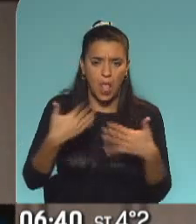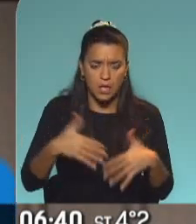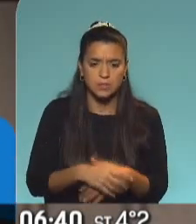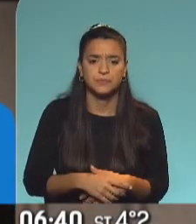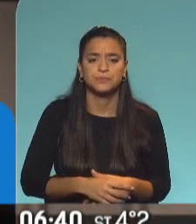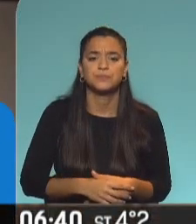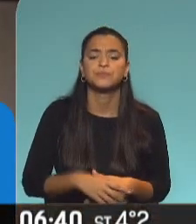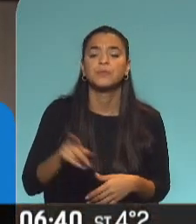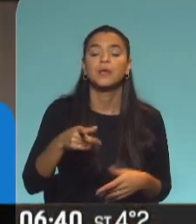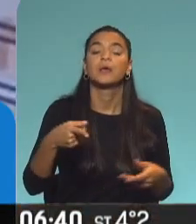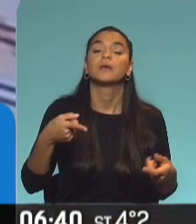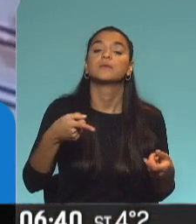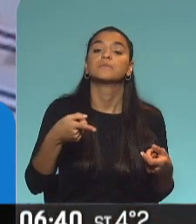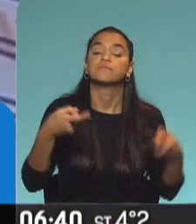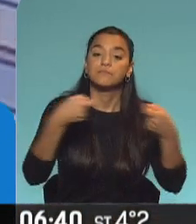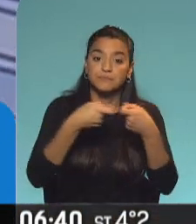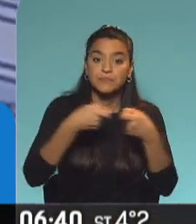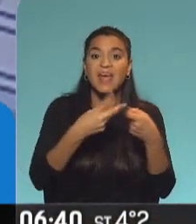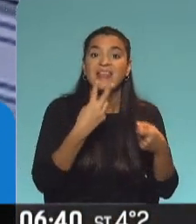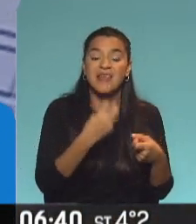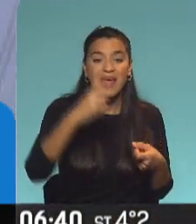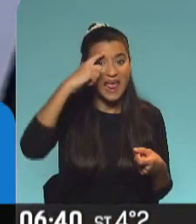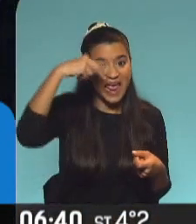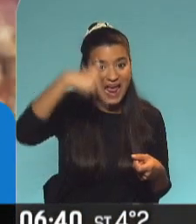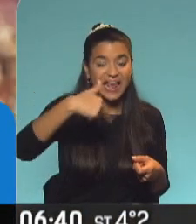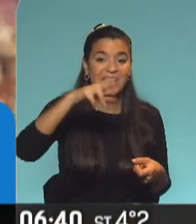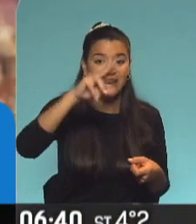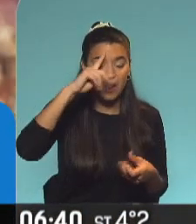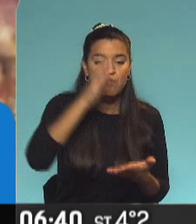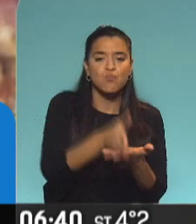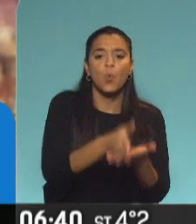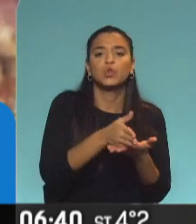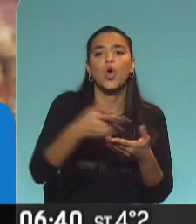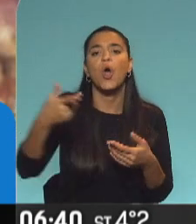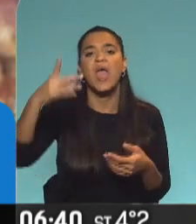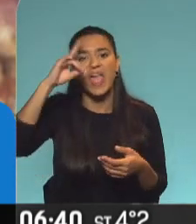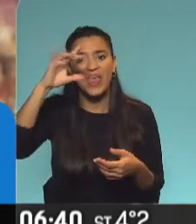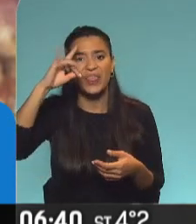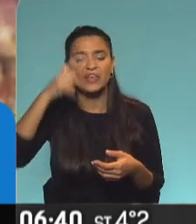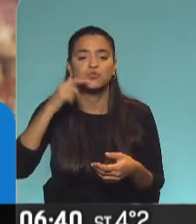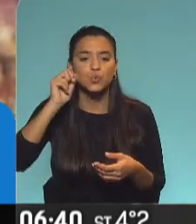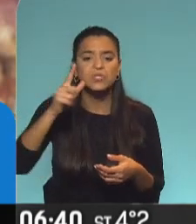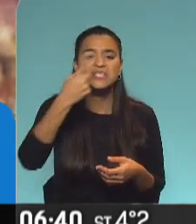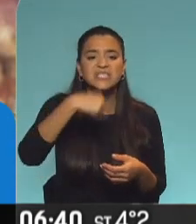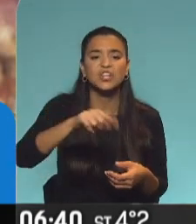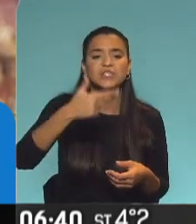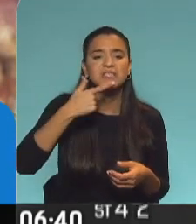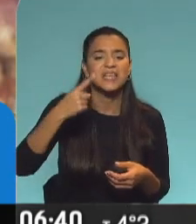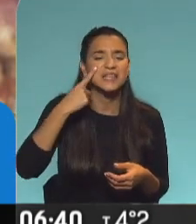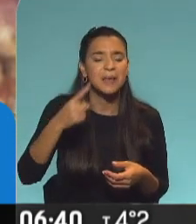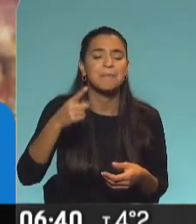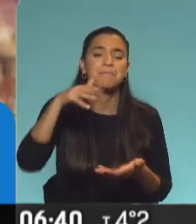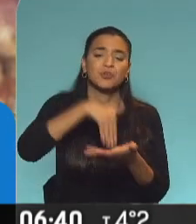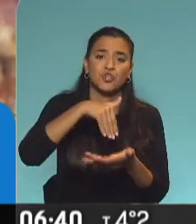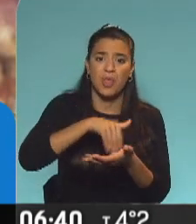el ente nacional regulador de energía enre multó a edesur con 167 millones 812 mil